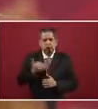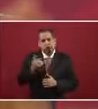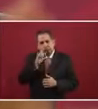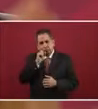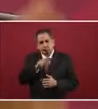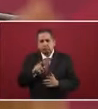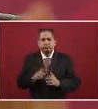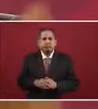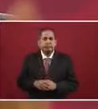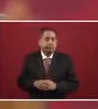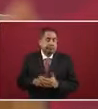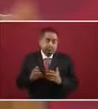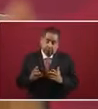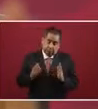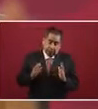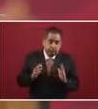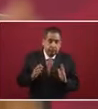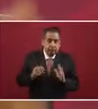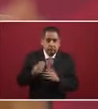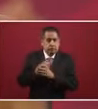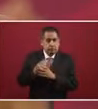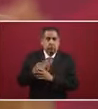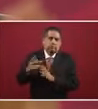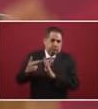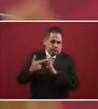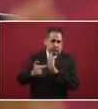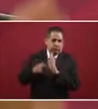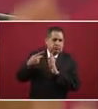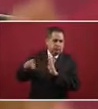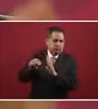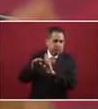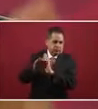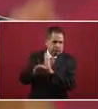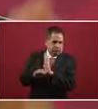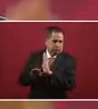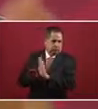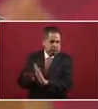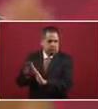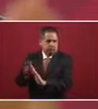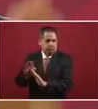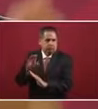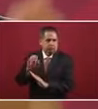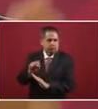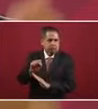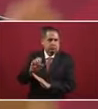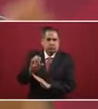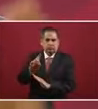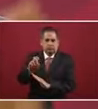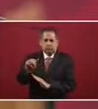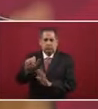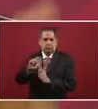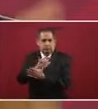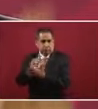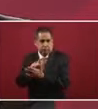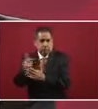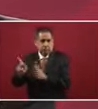acuerdo a la normatividad de la Secretaría de Defensa, de acuerdo a la